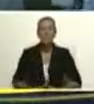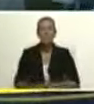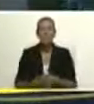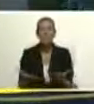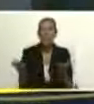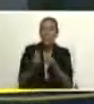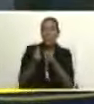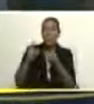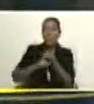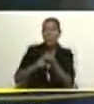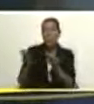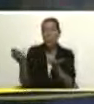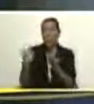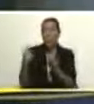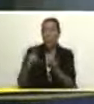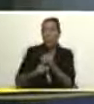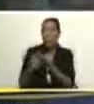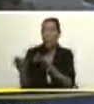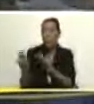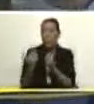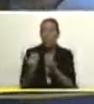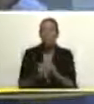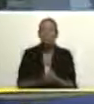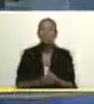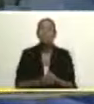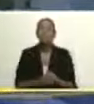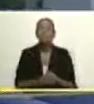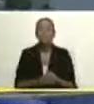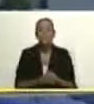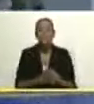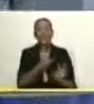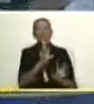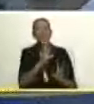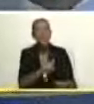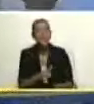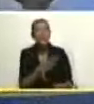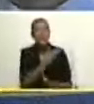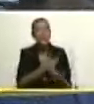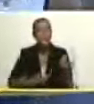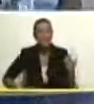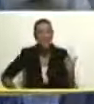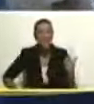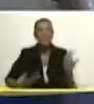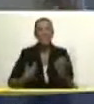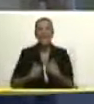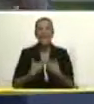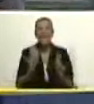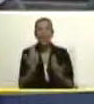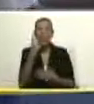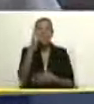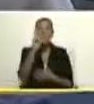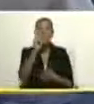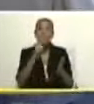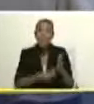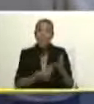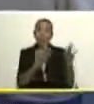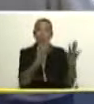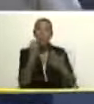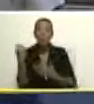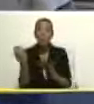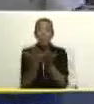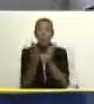Silita, ¿le gusta una foto con Silita? Le contaba, presidente, que la matrícula acá son 1.800